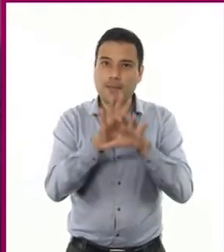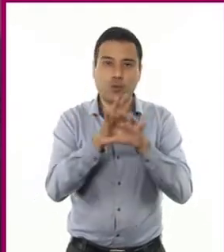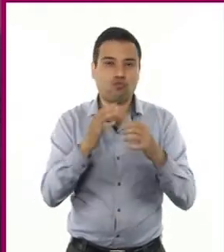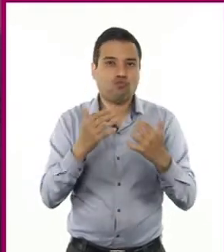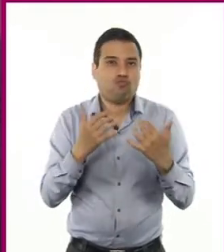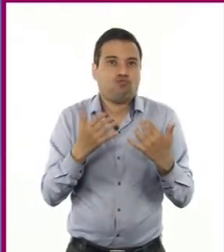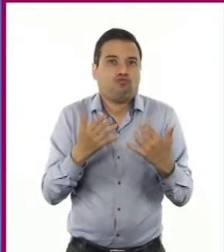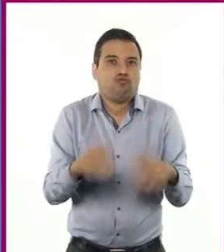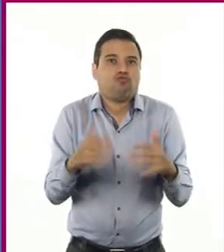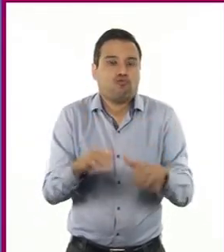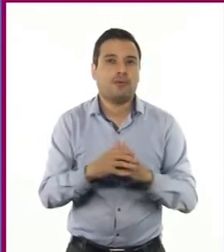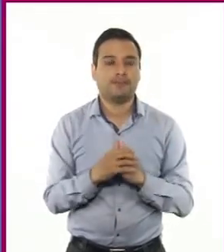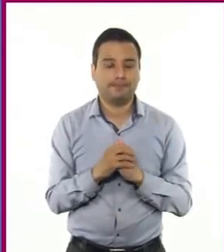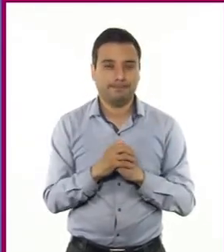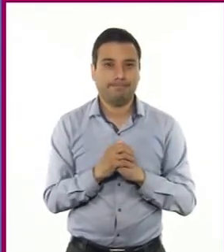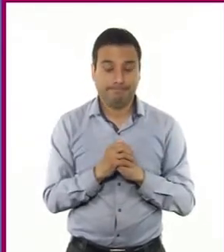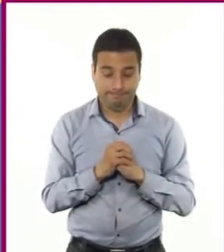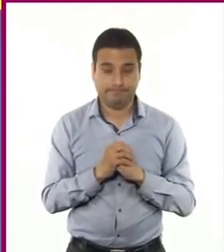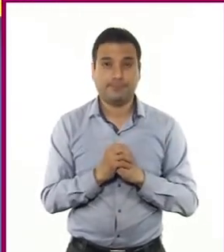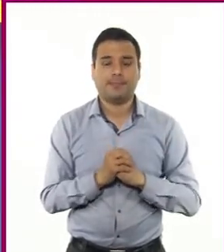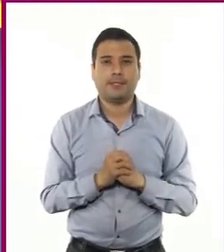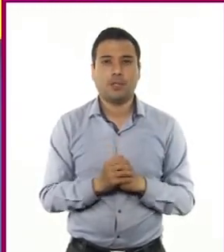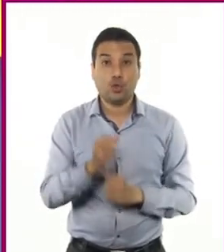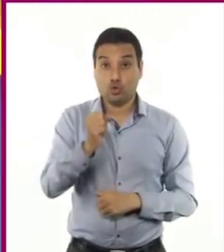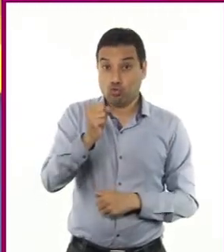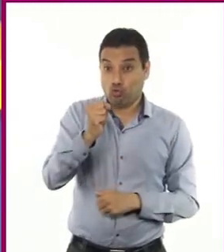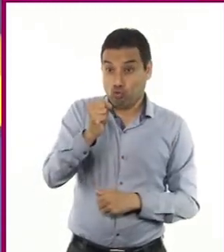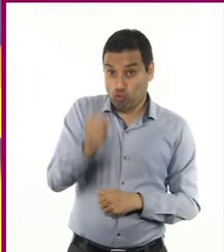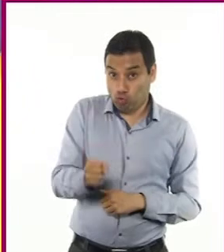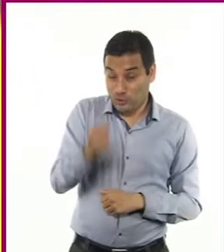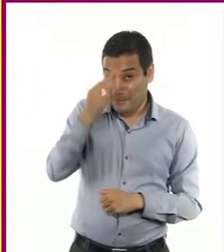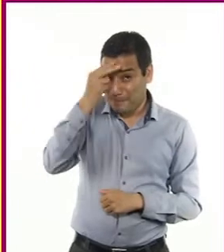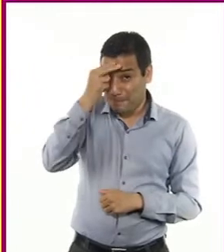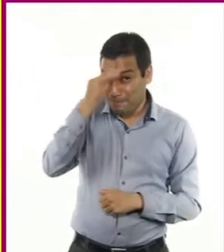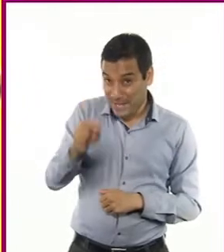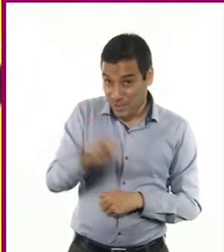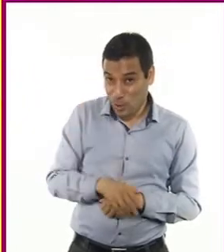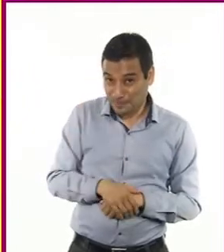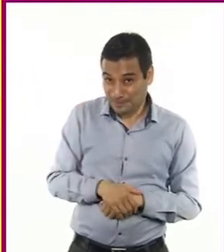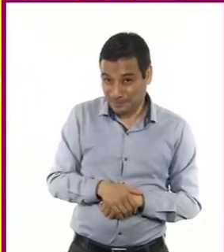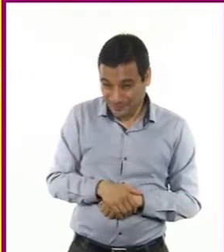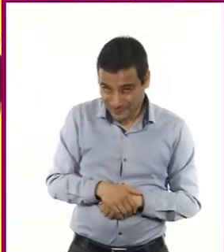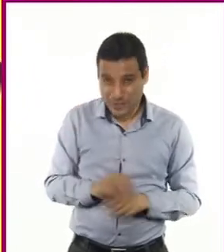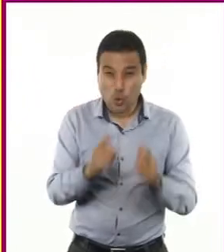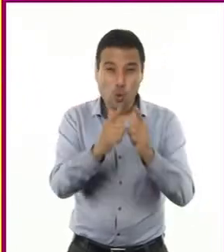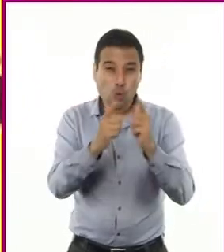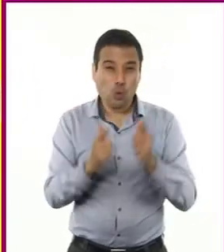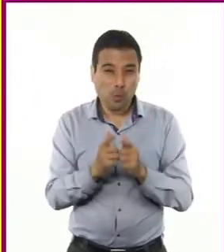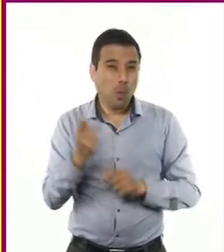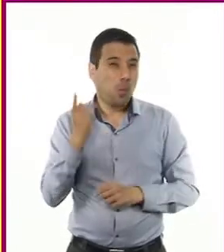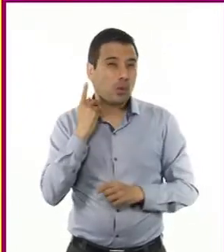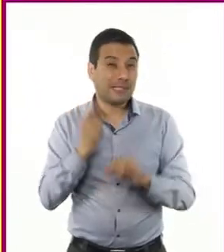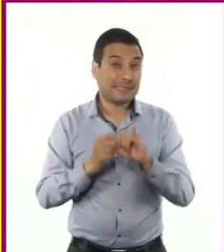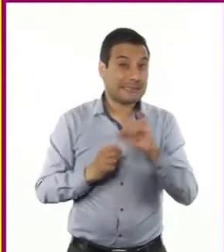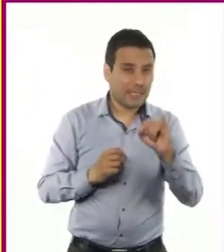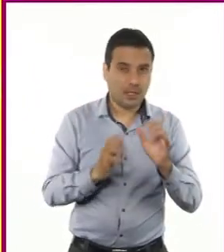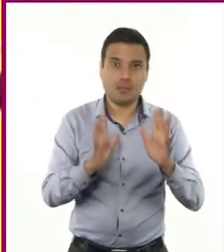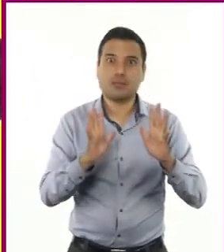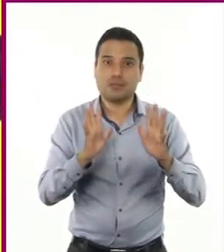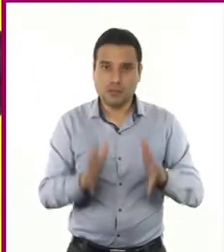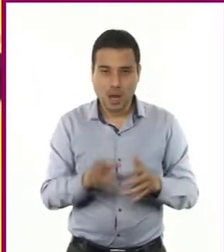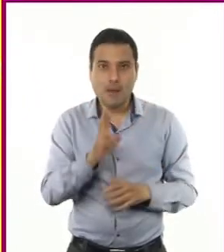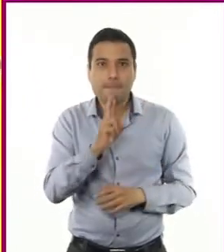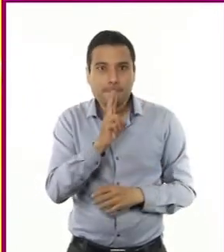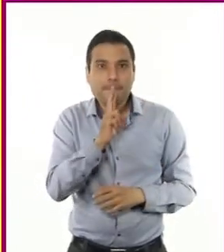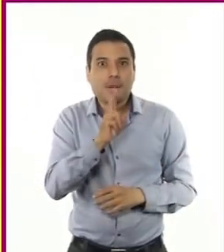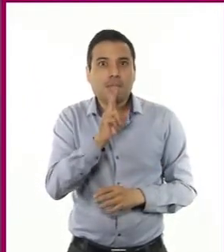regional y local, sobre todo en el sur del país, en donde la oposición política de izquierda comenzó a obtener resultados